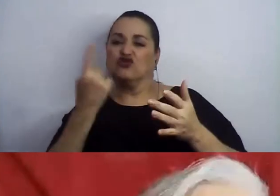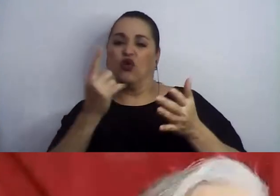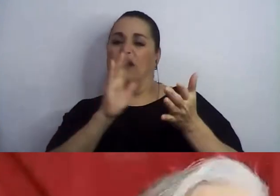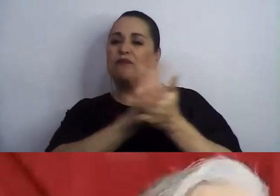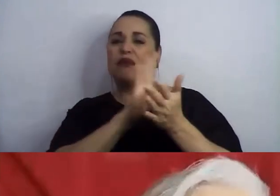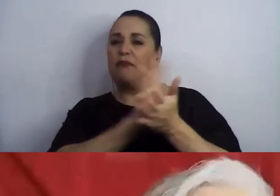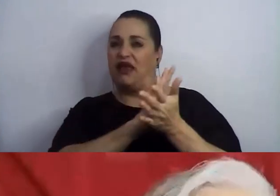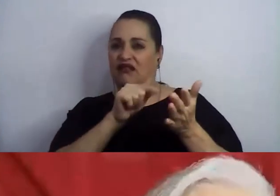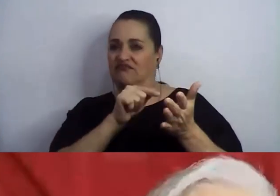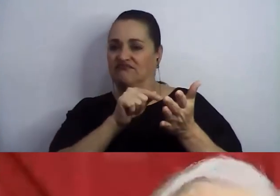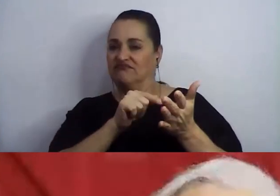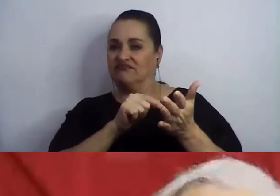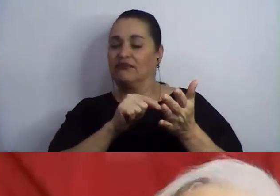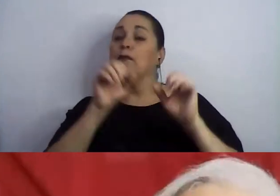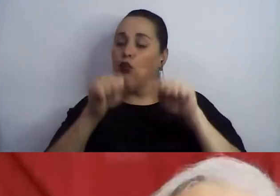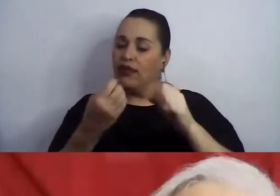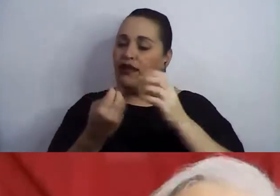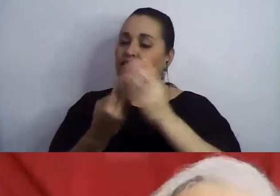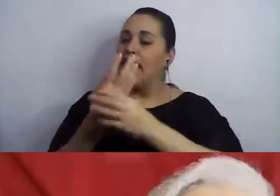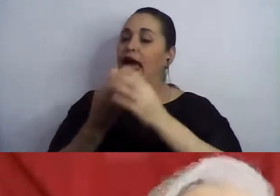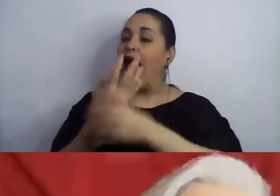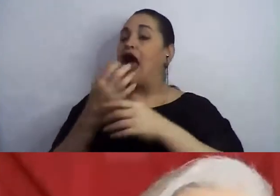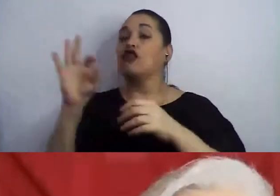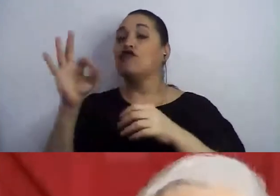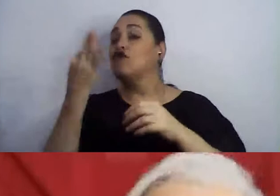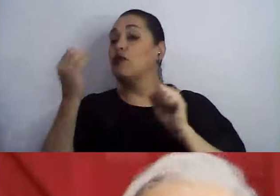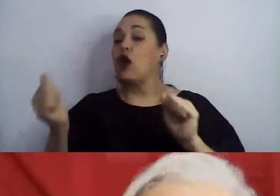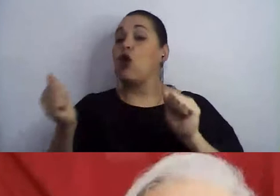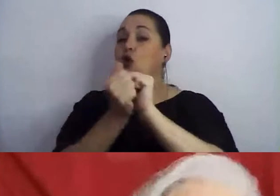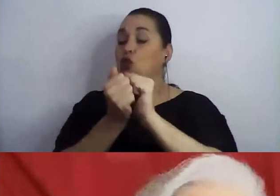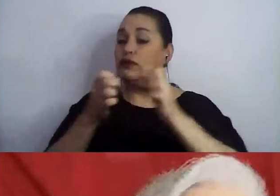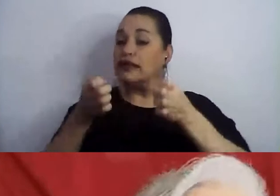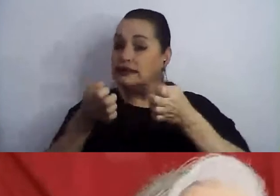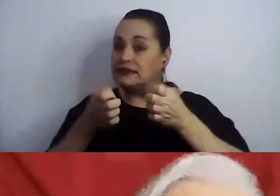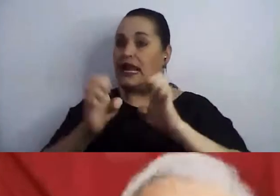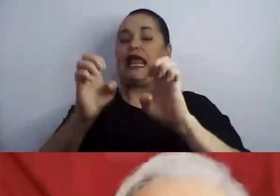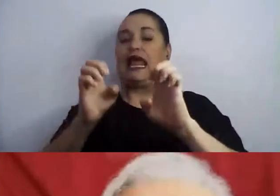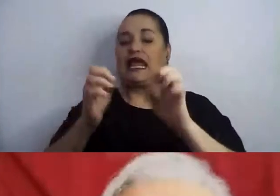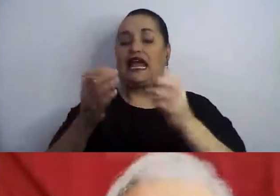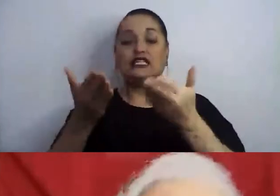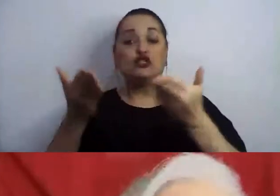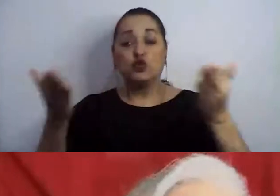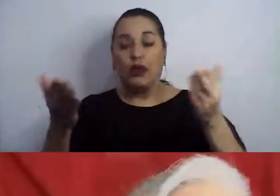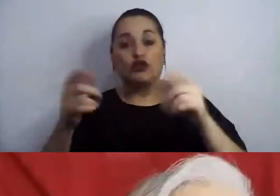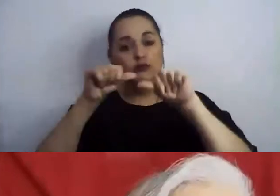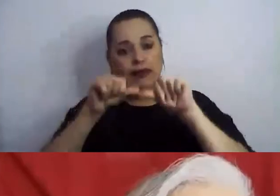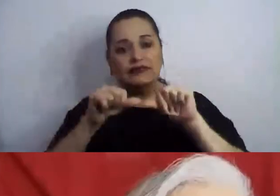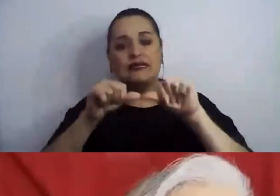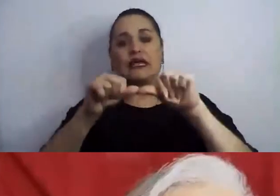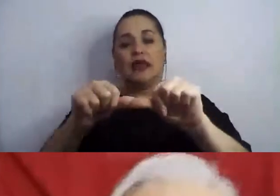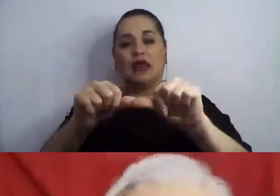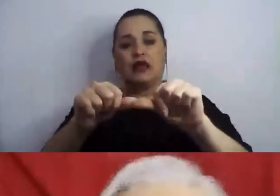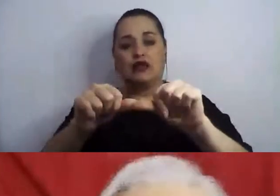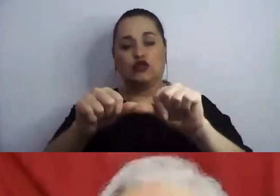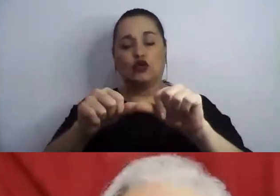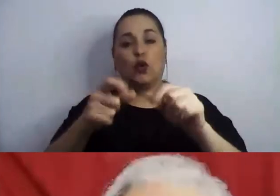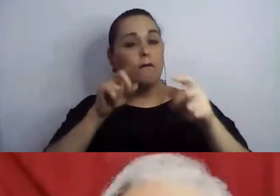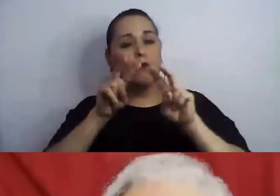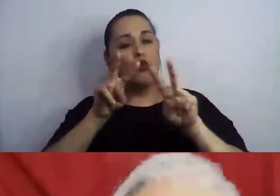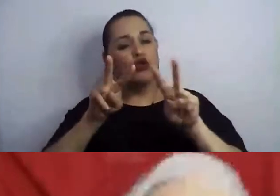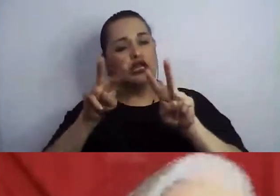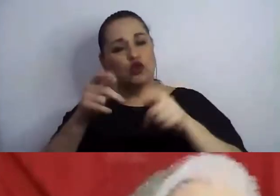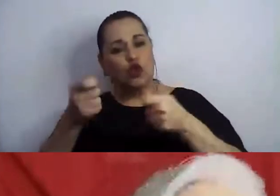se pueden crear, yo creo, de manera conjunta, estrategias e instrumentos para el seguimiento y el monitoreo,